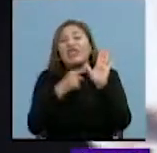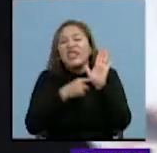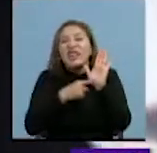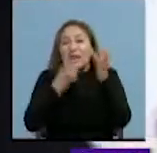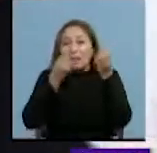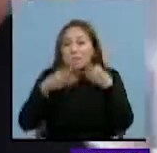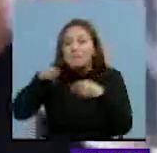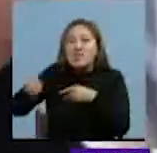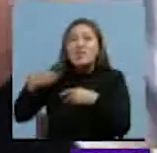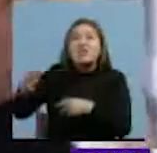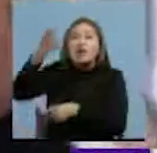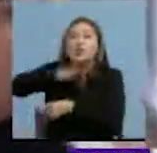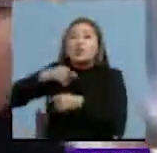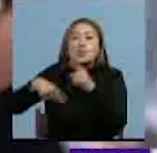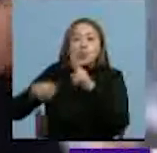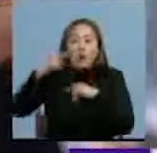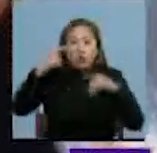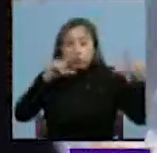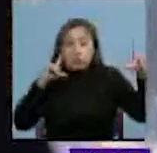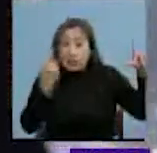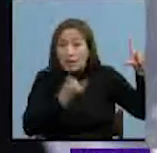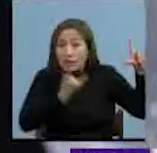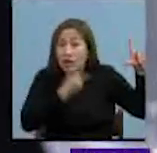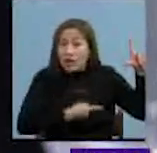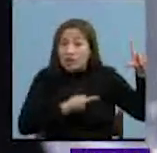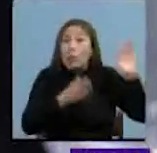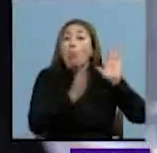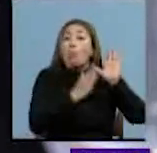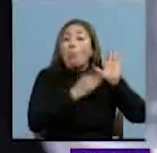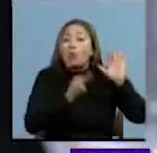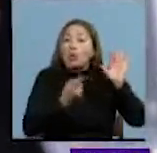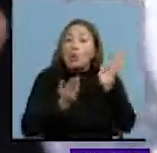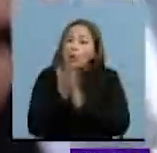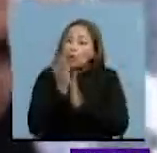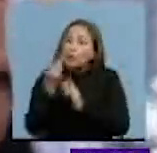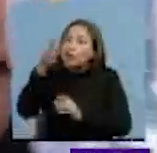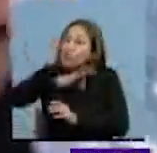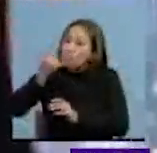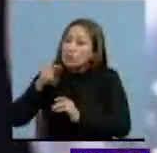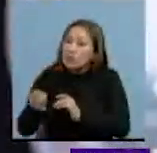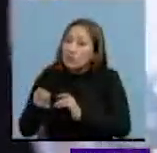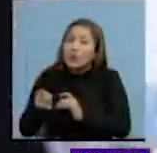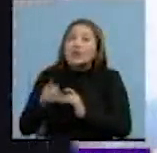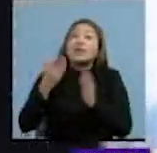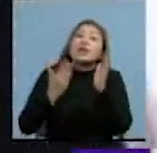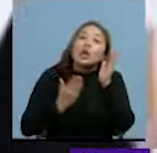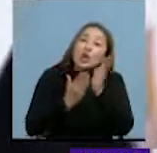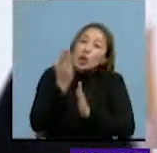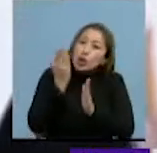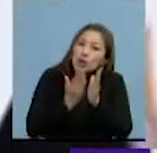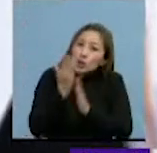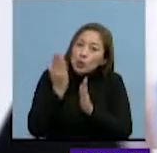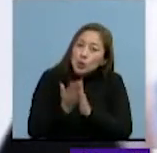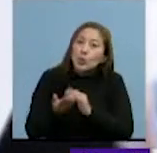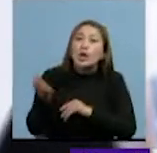del beneficio, el beneficio, la pensión. Continúa percibiendo y continúan